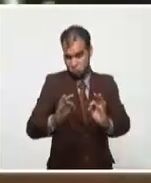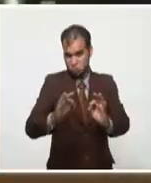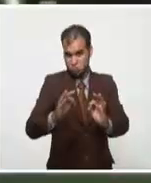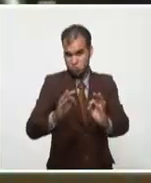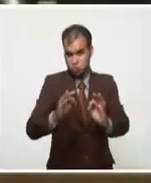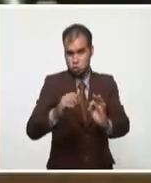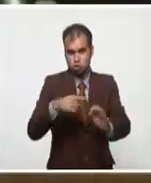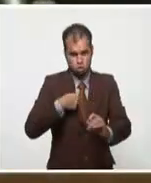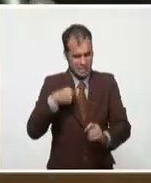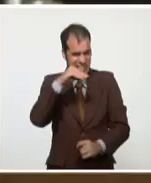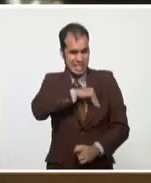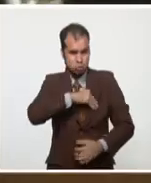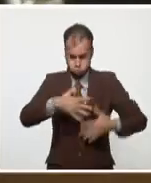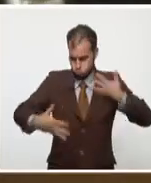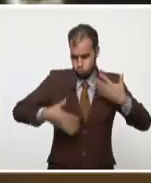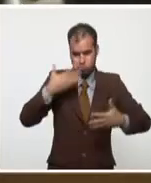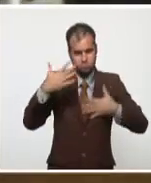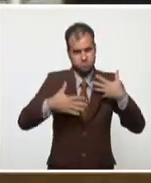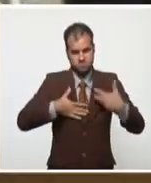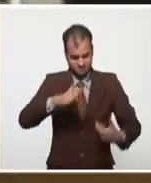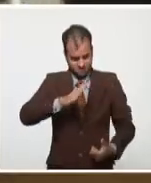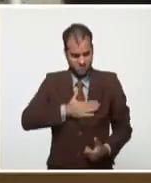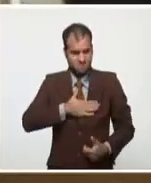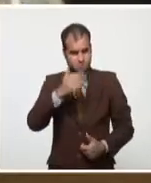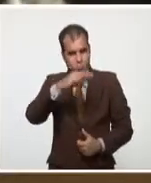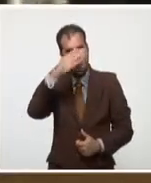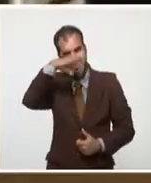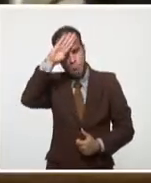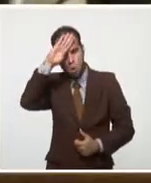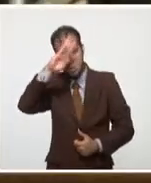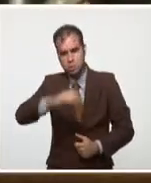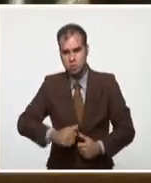siento orgulloso de ser hijo de este pueblo.